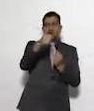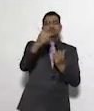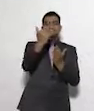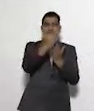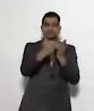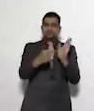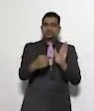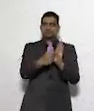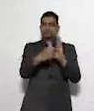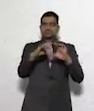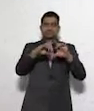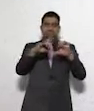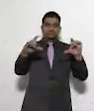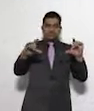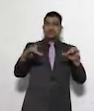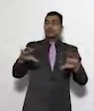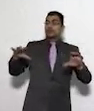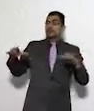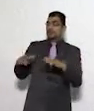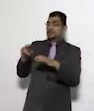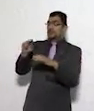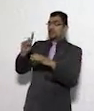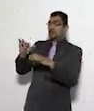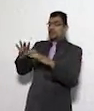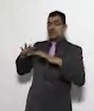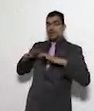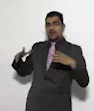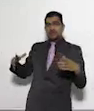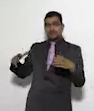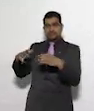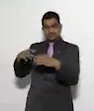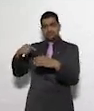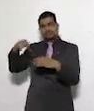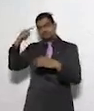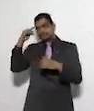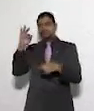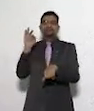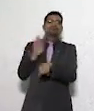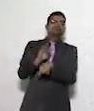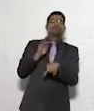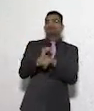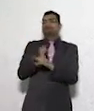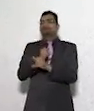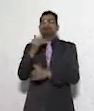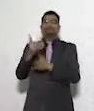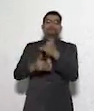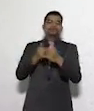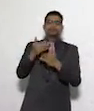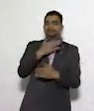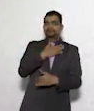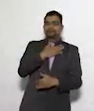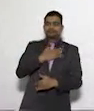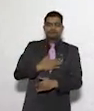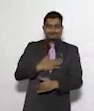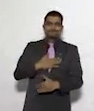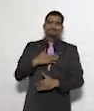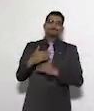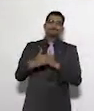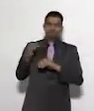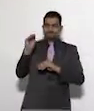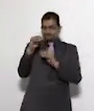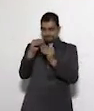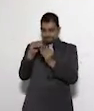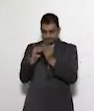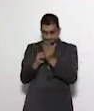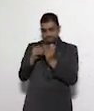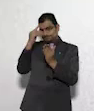Ya existe la Comisión Nacional de Derechos Humanos y ya la justicia comienza a crear los mecanismos